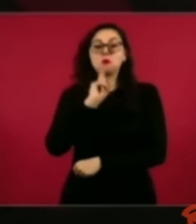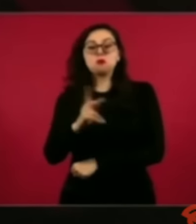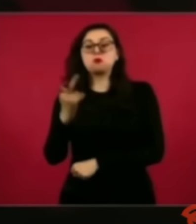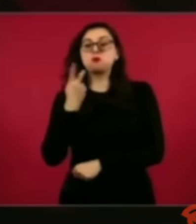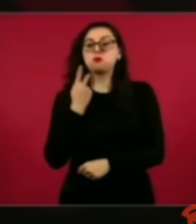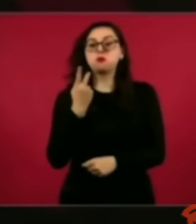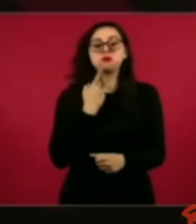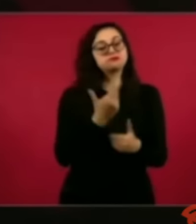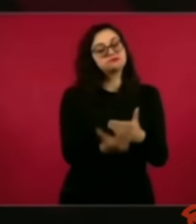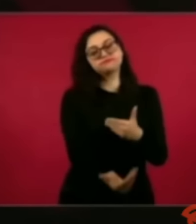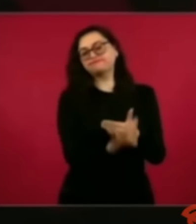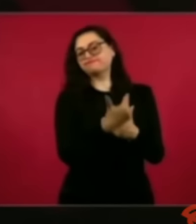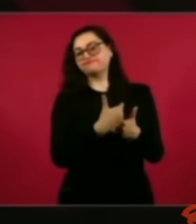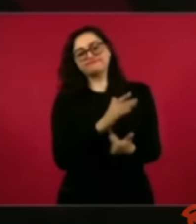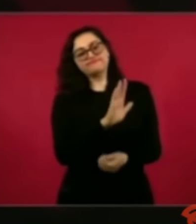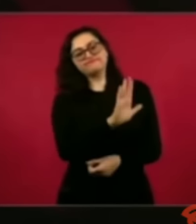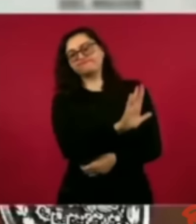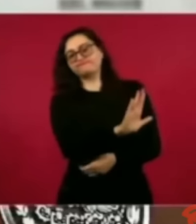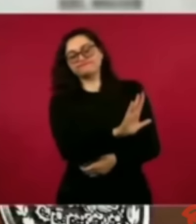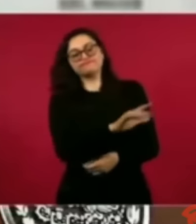Ya no voy a hablar de eso.